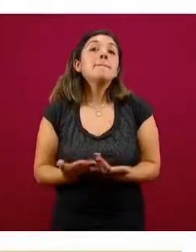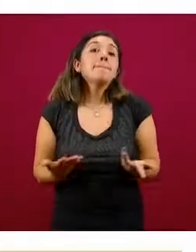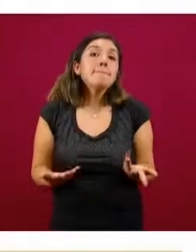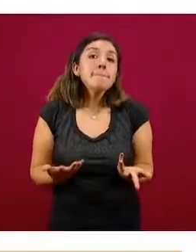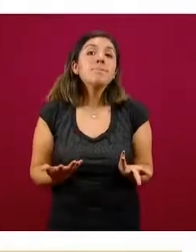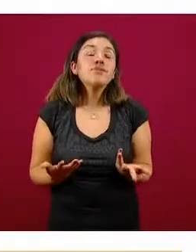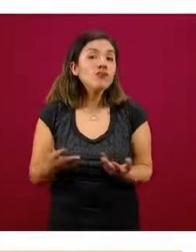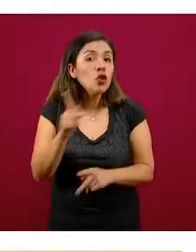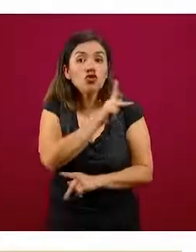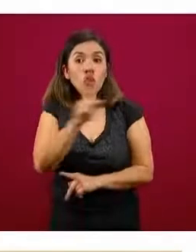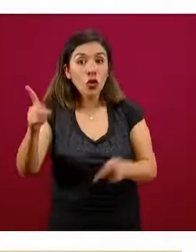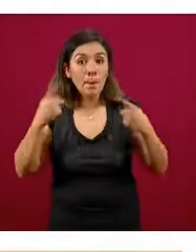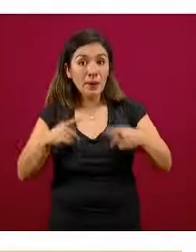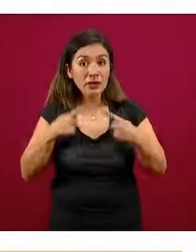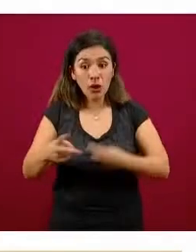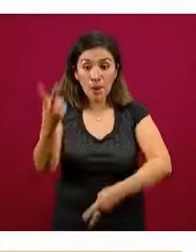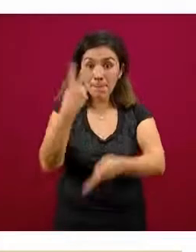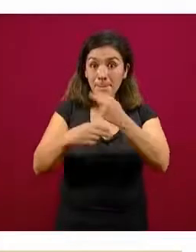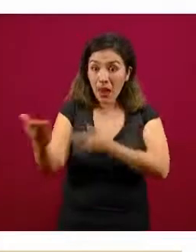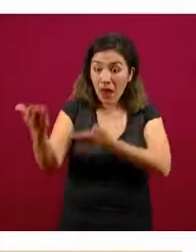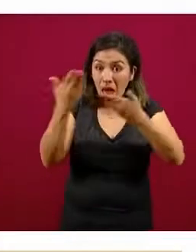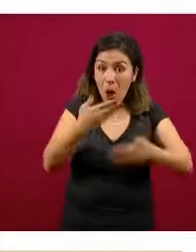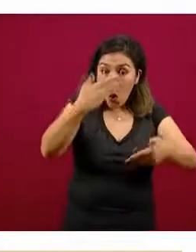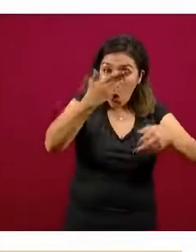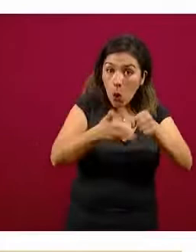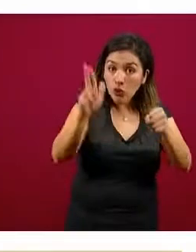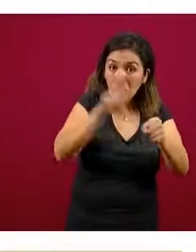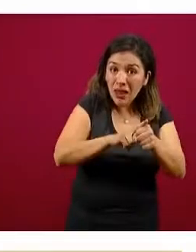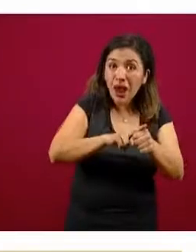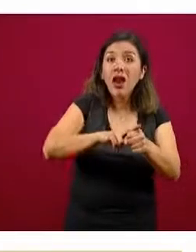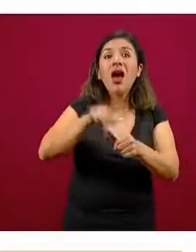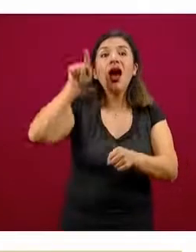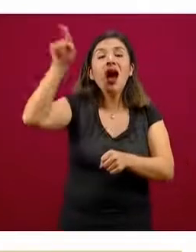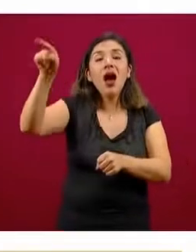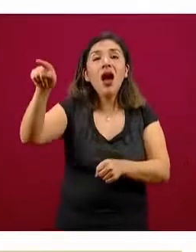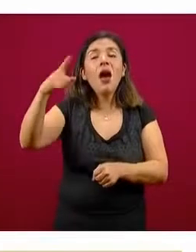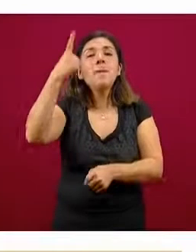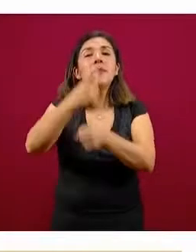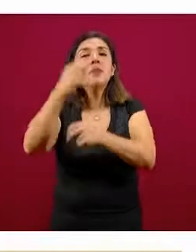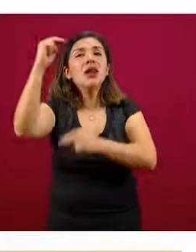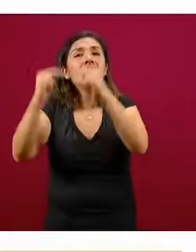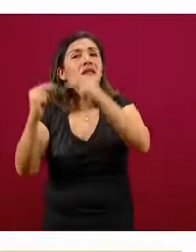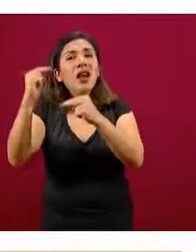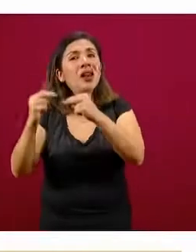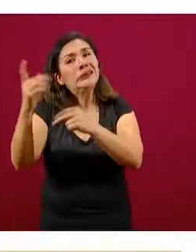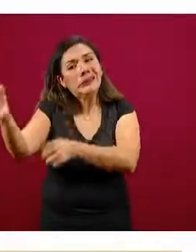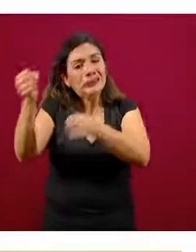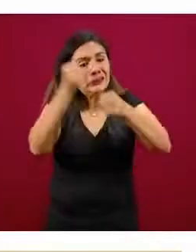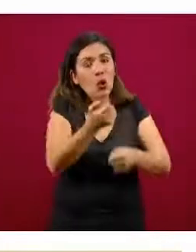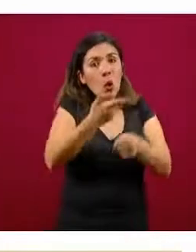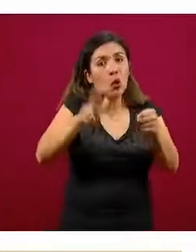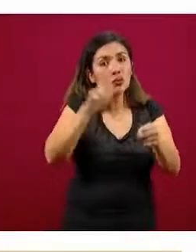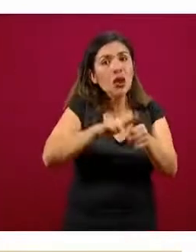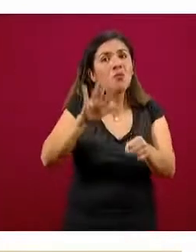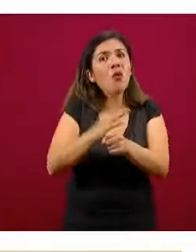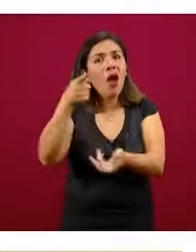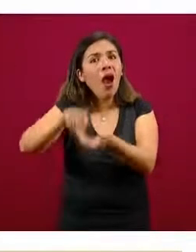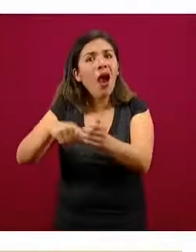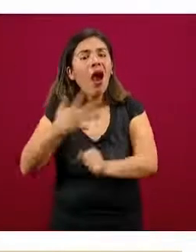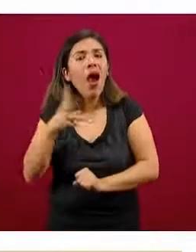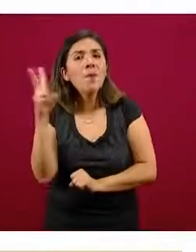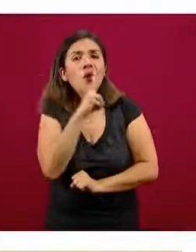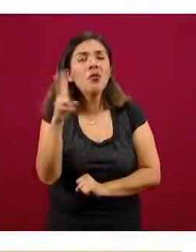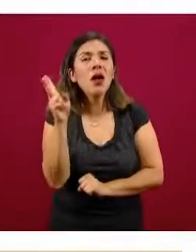Entonces, todos los pacientes que de algún modo llegan al hospital derivados de las unidades de primer nivel, porque traen el